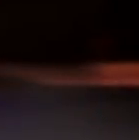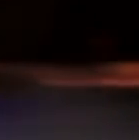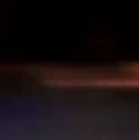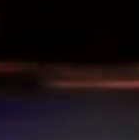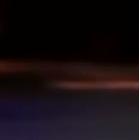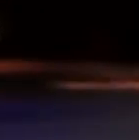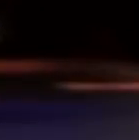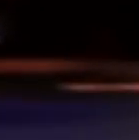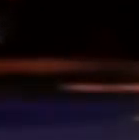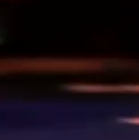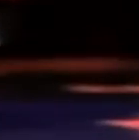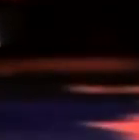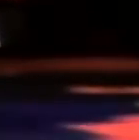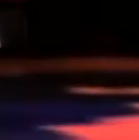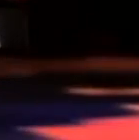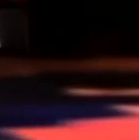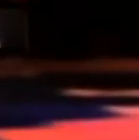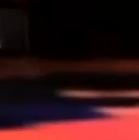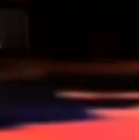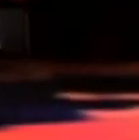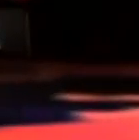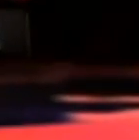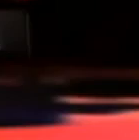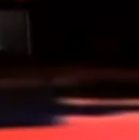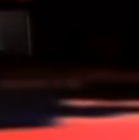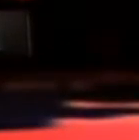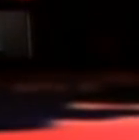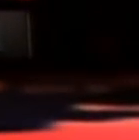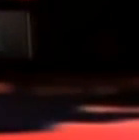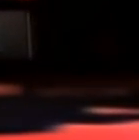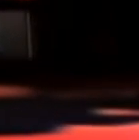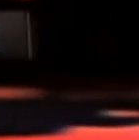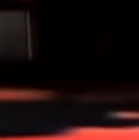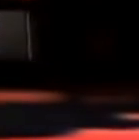Telerama Noticias presenta su segmento Entrevista.